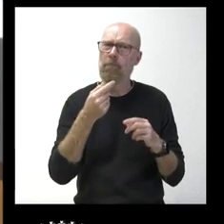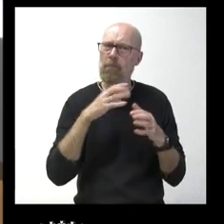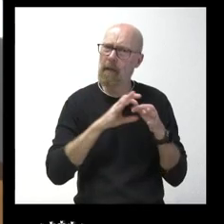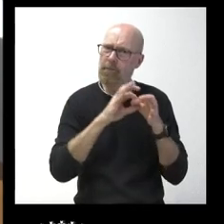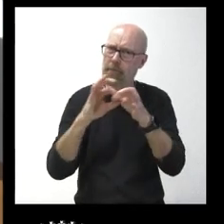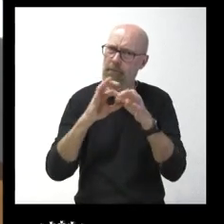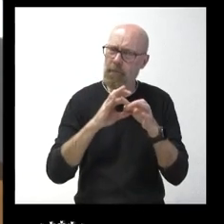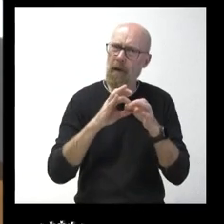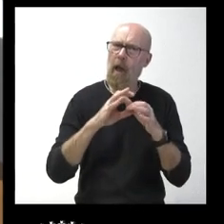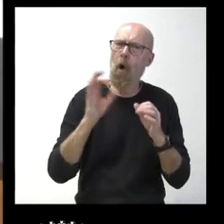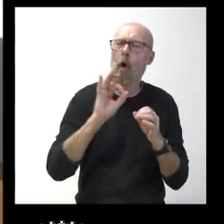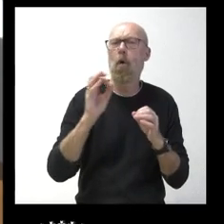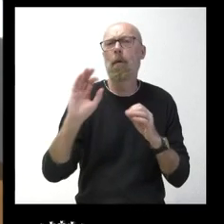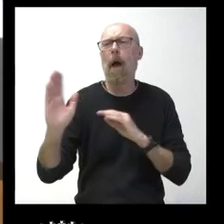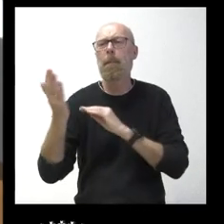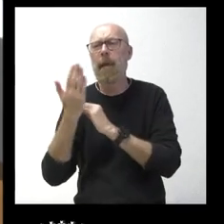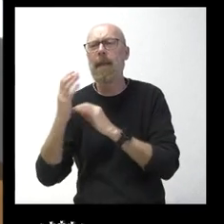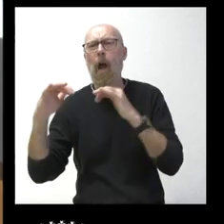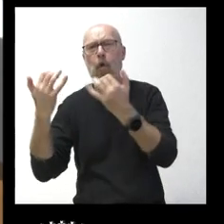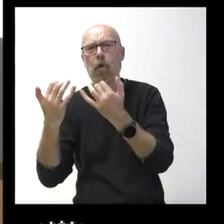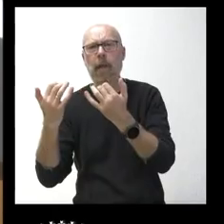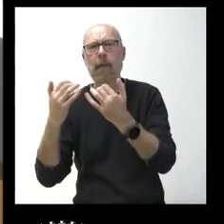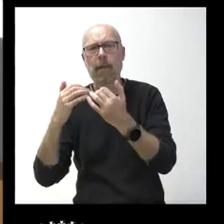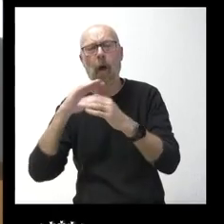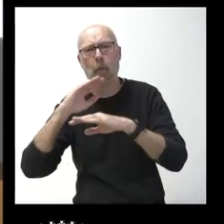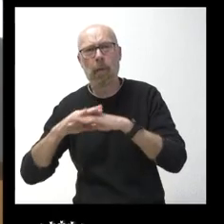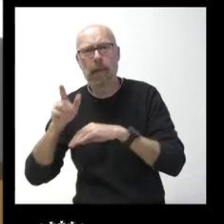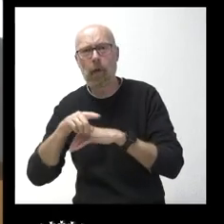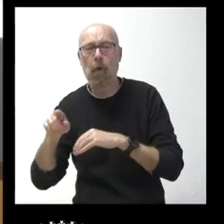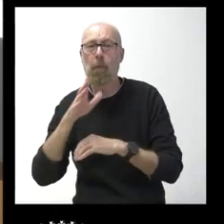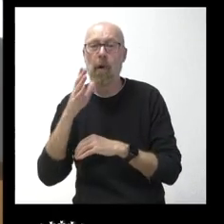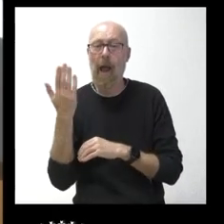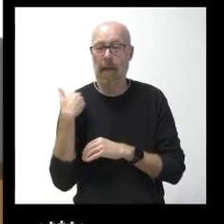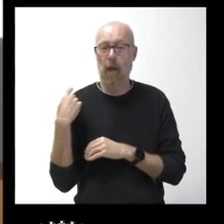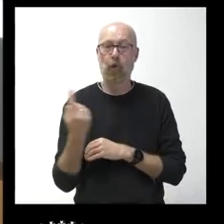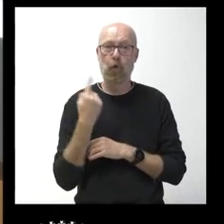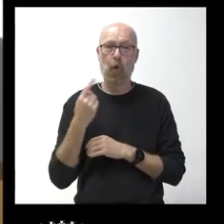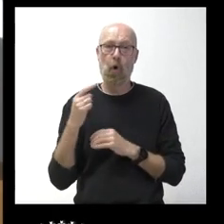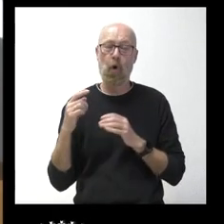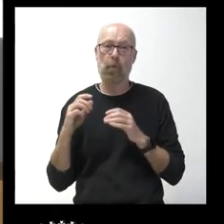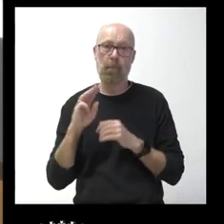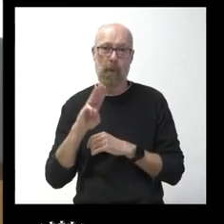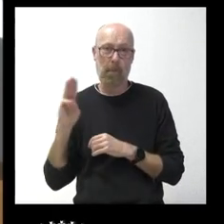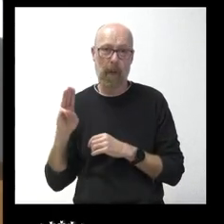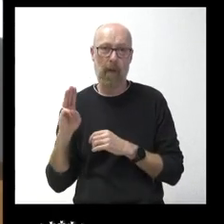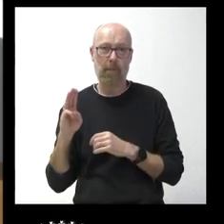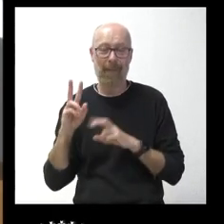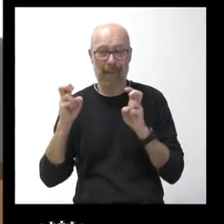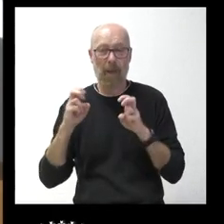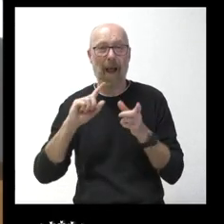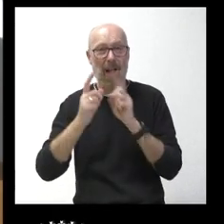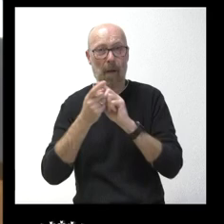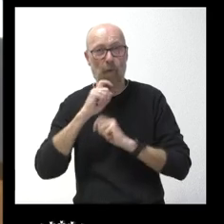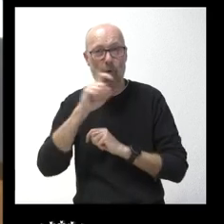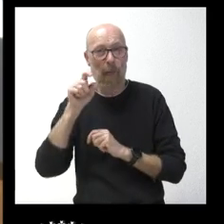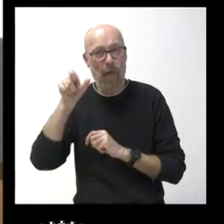atender a la petición de de las Cortes ayer se quedó solo el grupo popular no sé si va a haber algún cambio sobre esta fundación si van